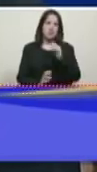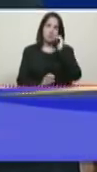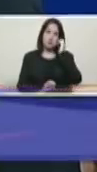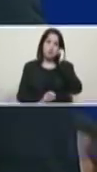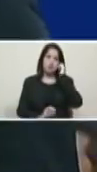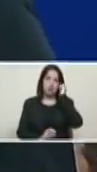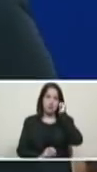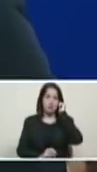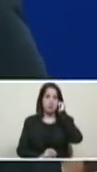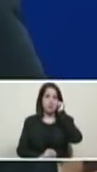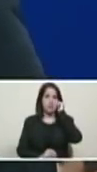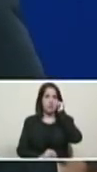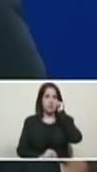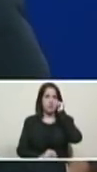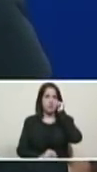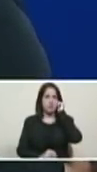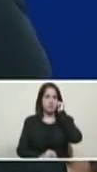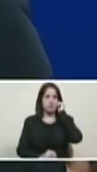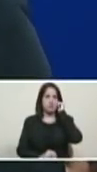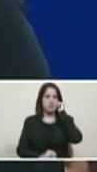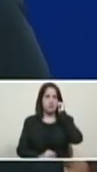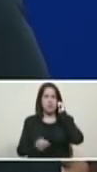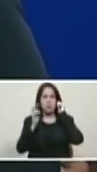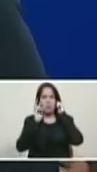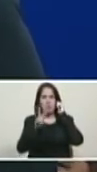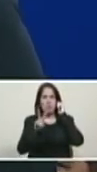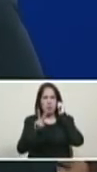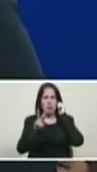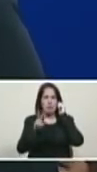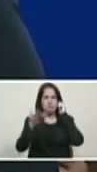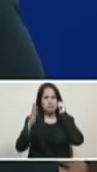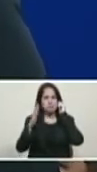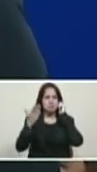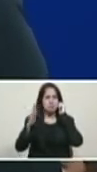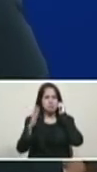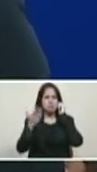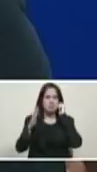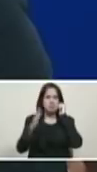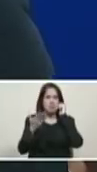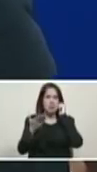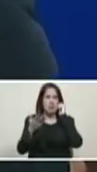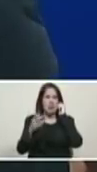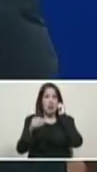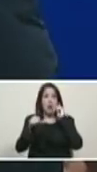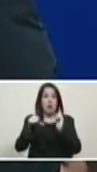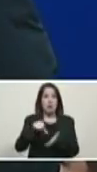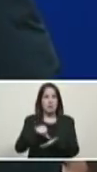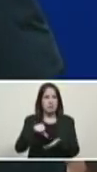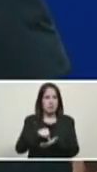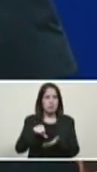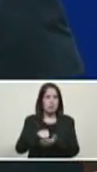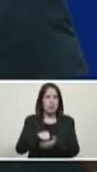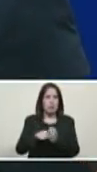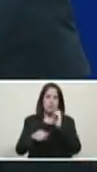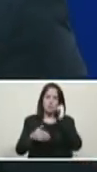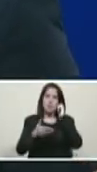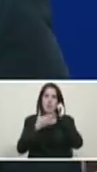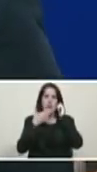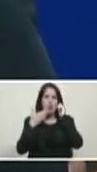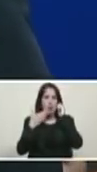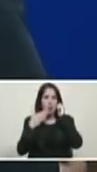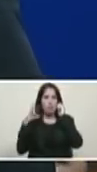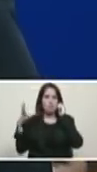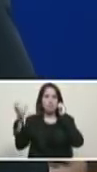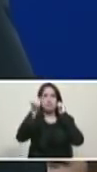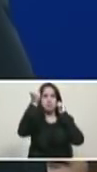esta hermosa ciudad pudimos ver el contraste inmediato que la ciudad beneficiosamente pudo obtener